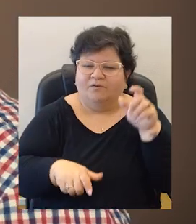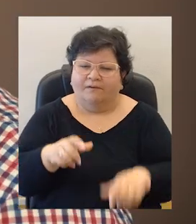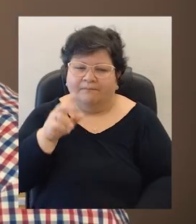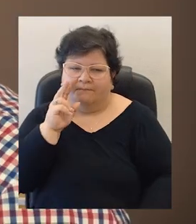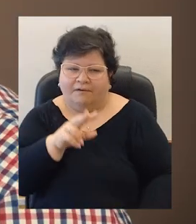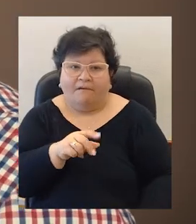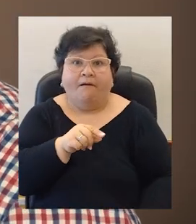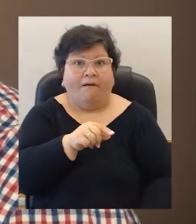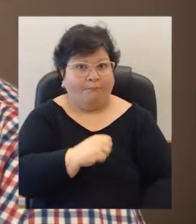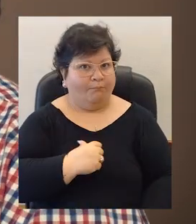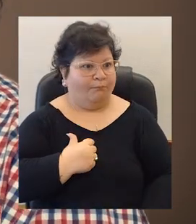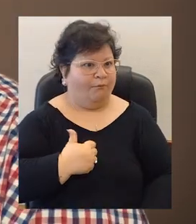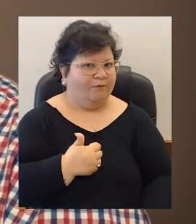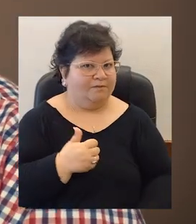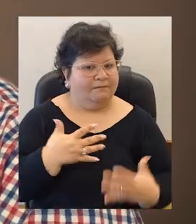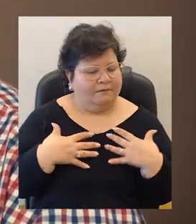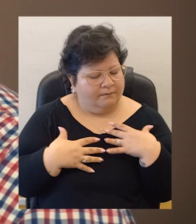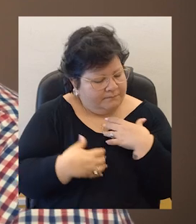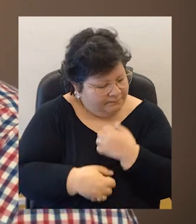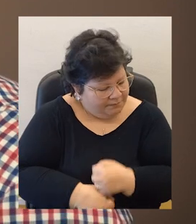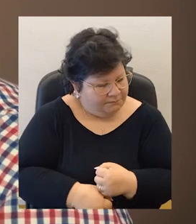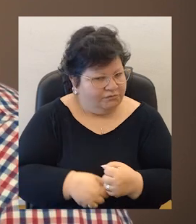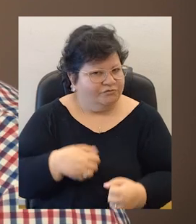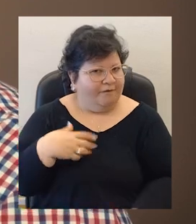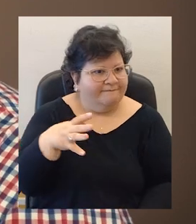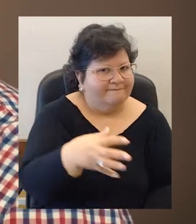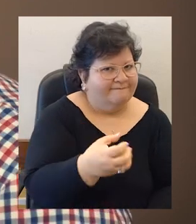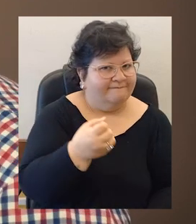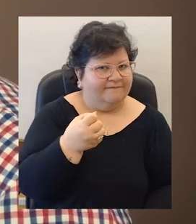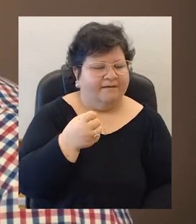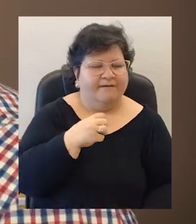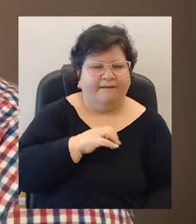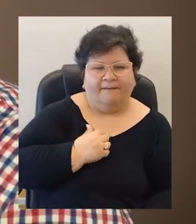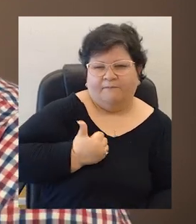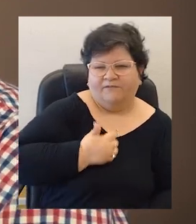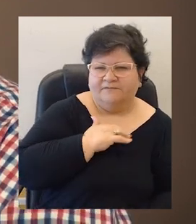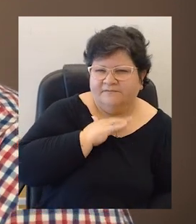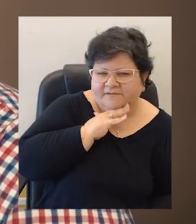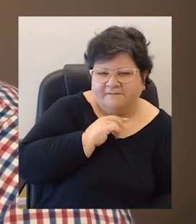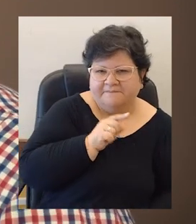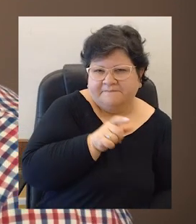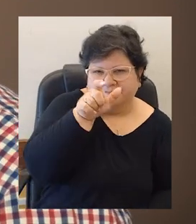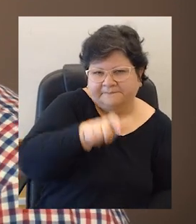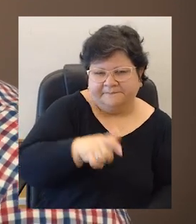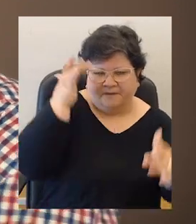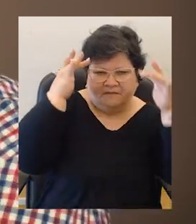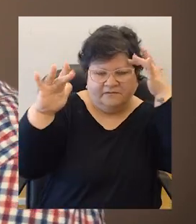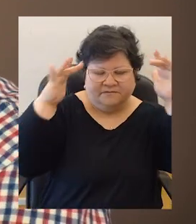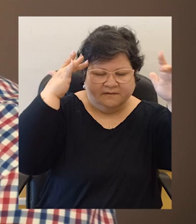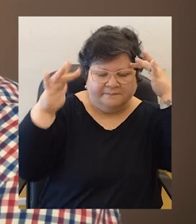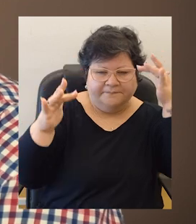anímicas que se quieren aprovechar de esa cuestión por un lado el primero vinculado a salud mental concretamente